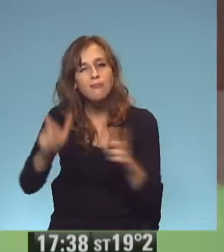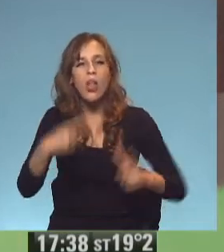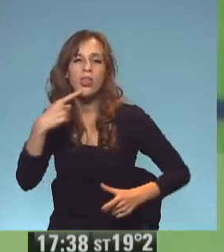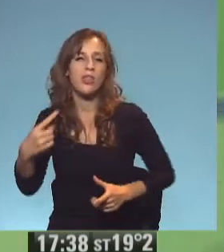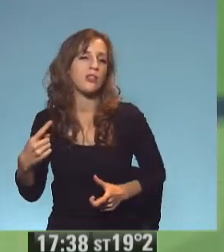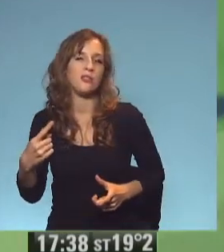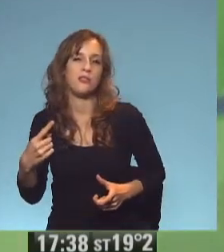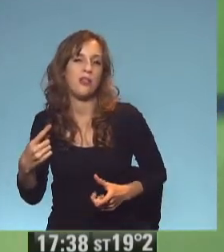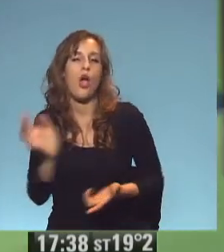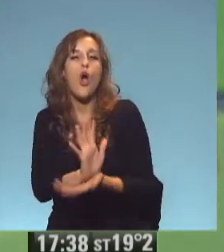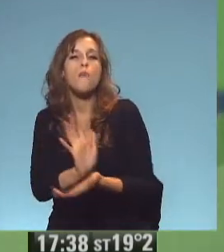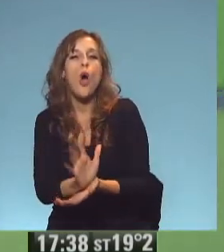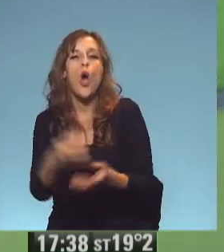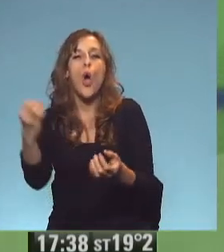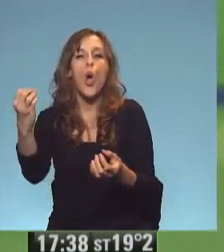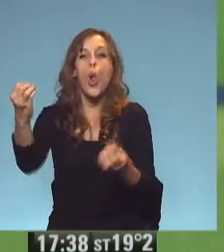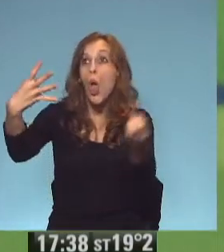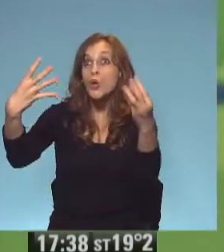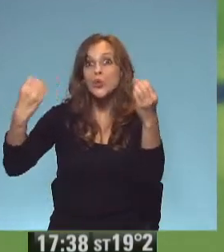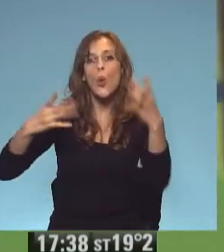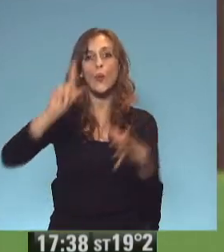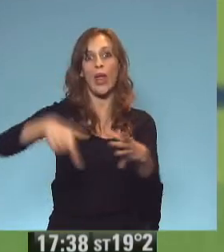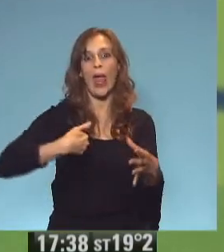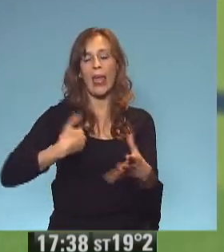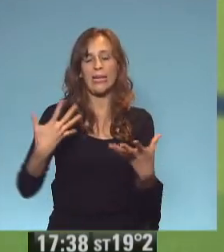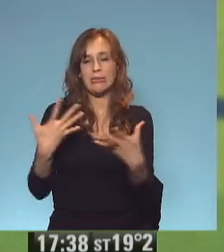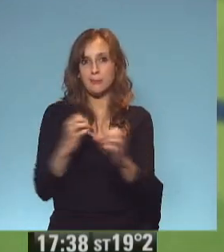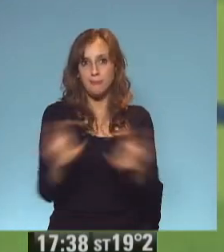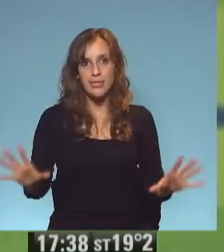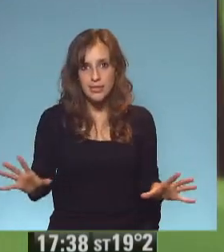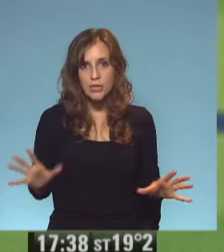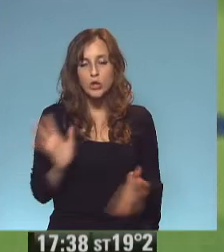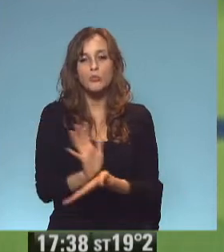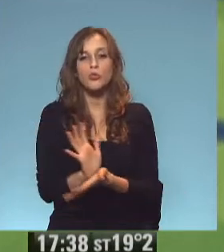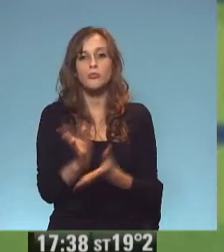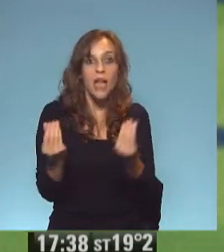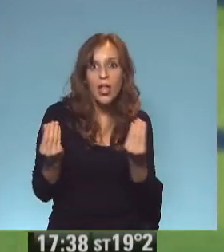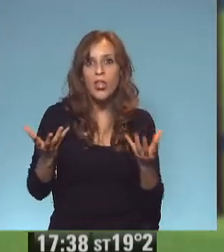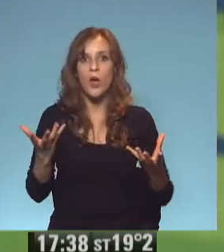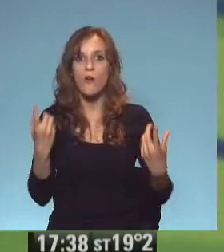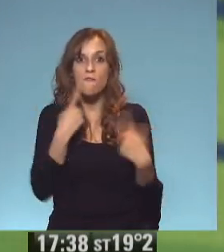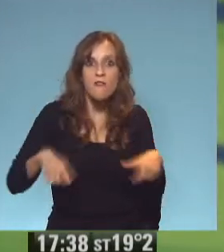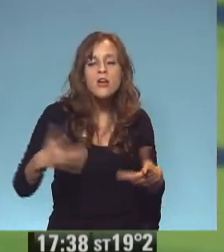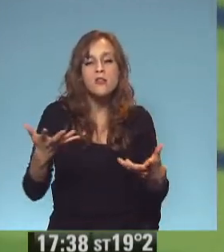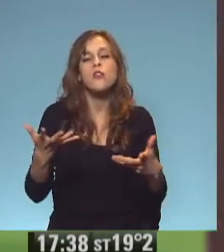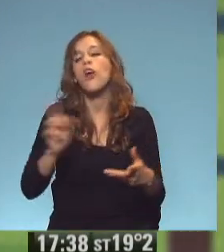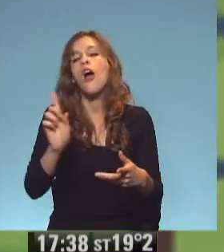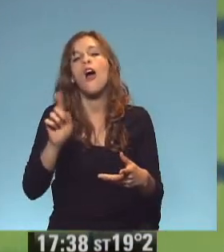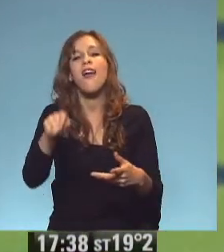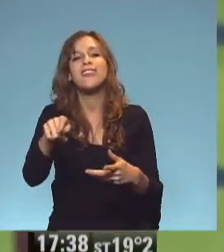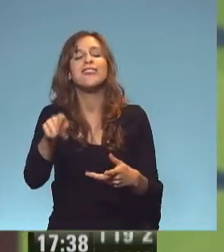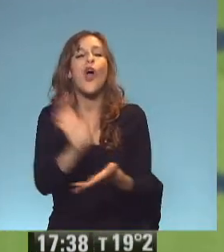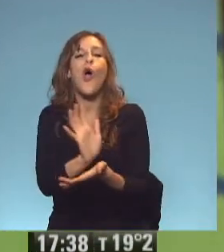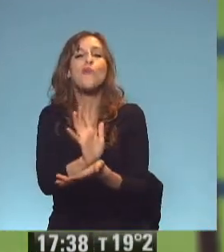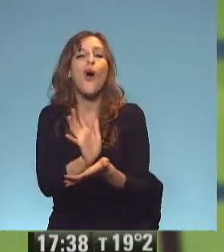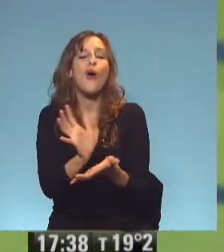luz mala? ¿Una luz que anda mal? No, la luz mala es uno de los mitos más famosos